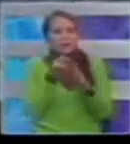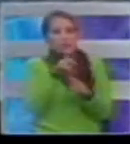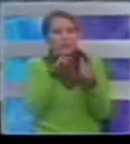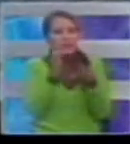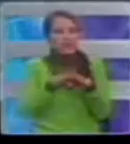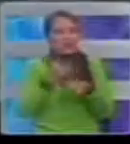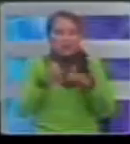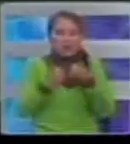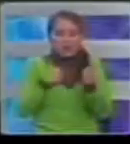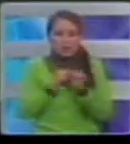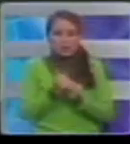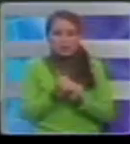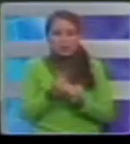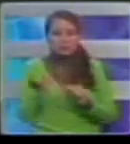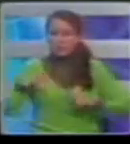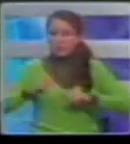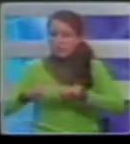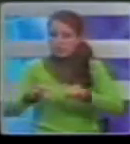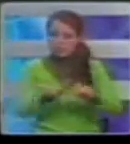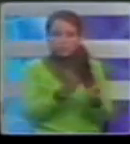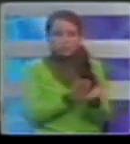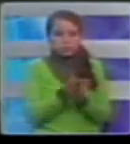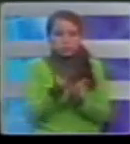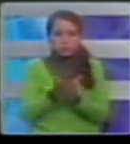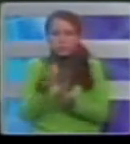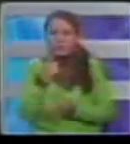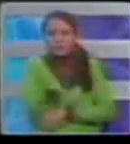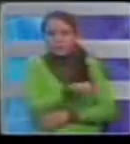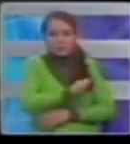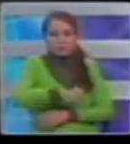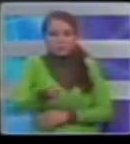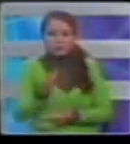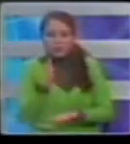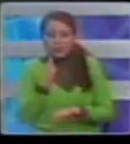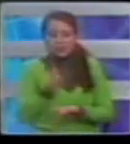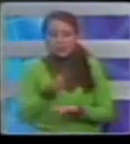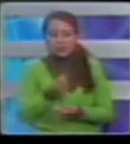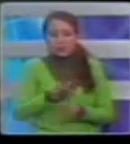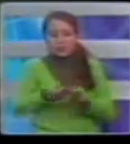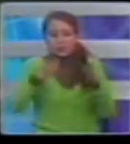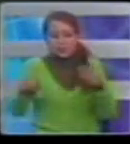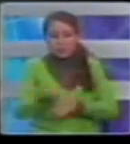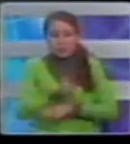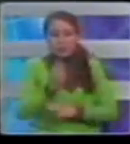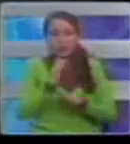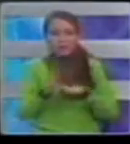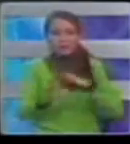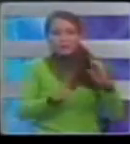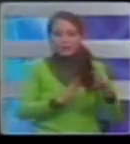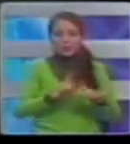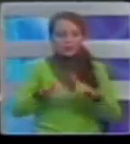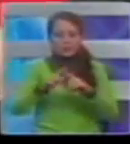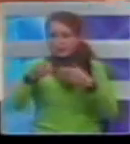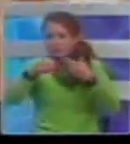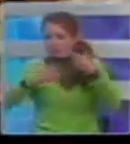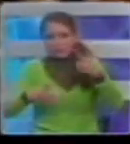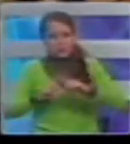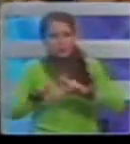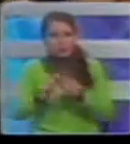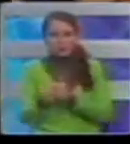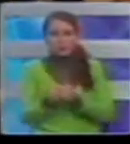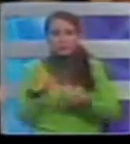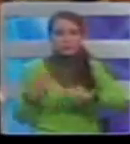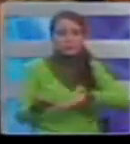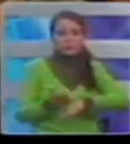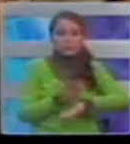tema de los deportes. Tenemos distintas disciplinas, ¿no? Como ping pong, tenis de mesa, karate, judo, entre otras, pues, ¿no? Desde el